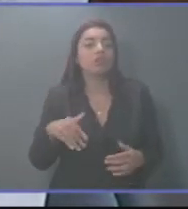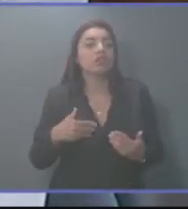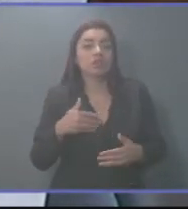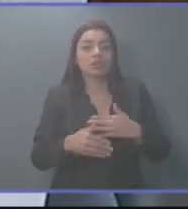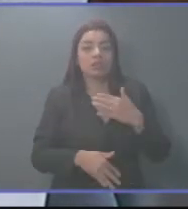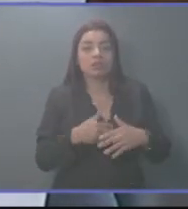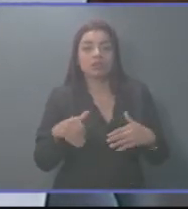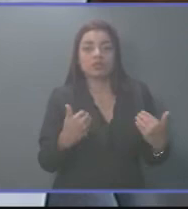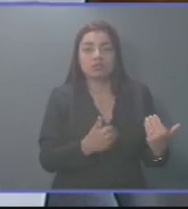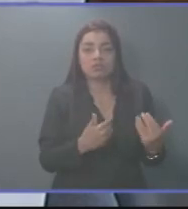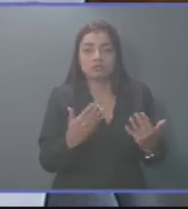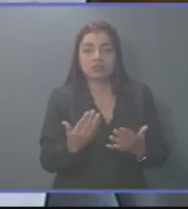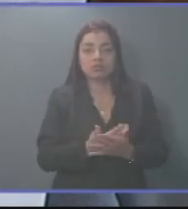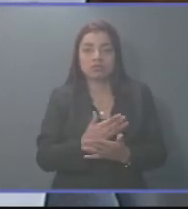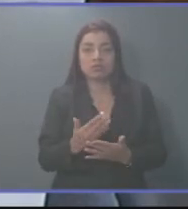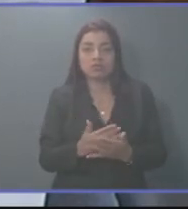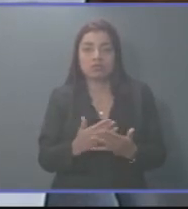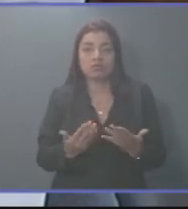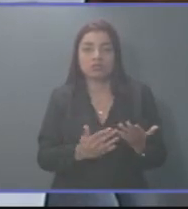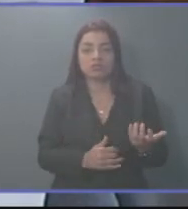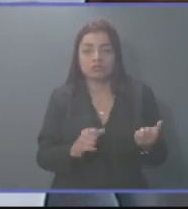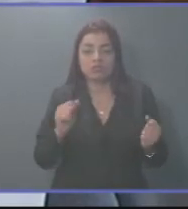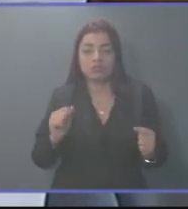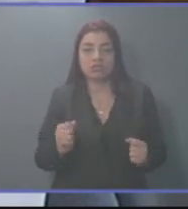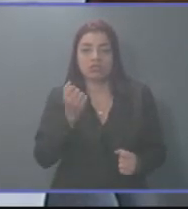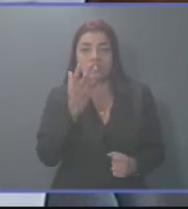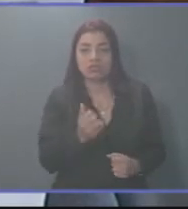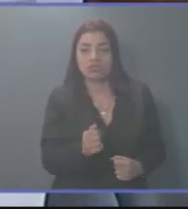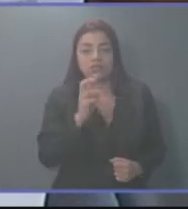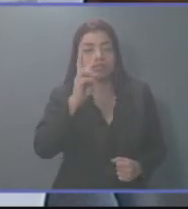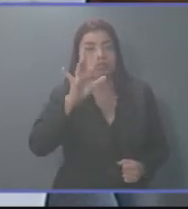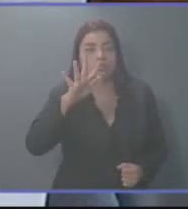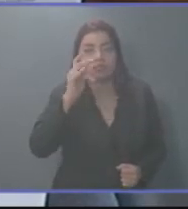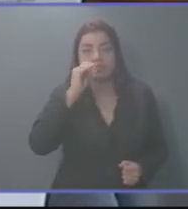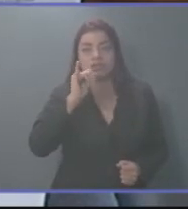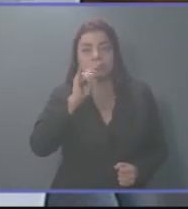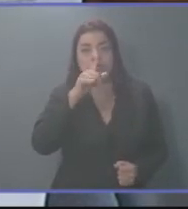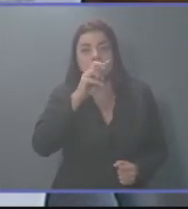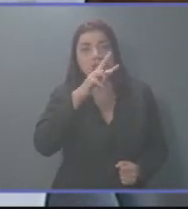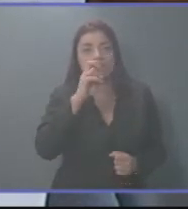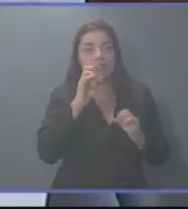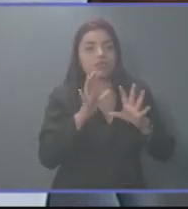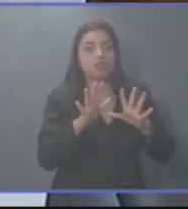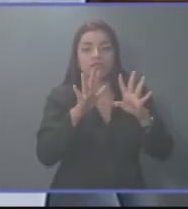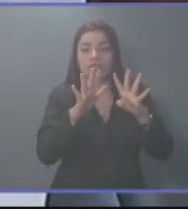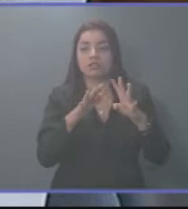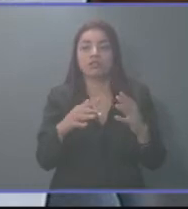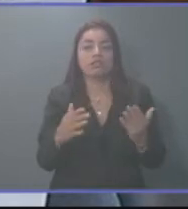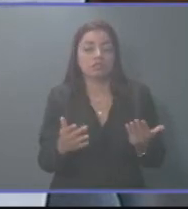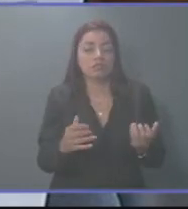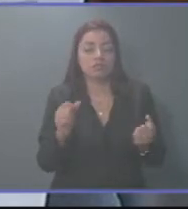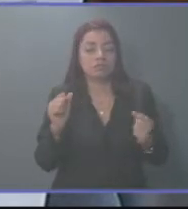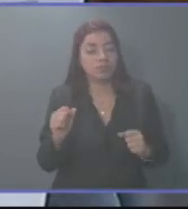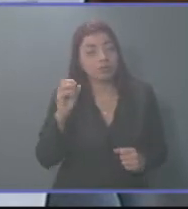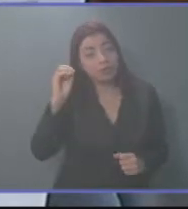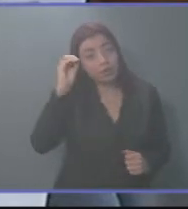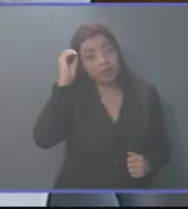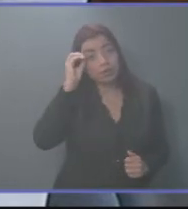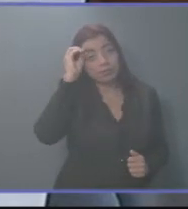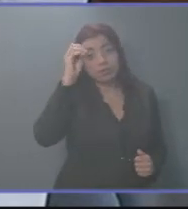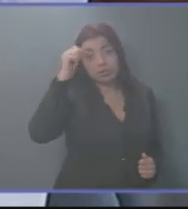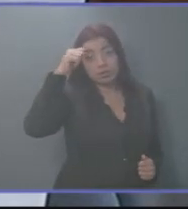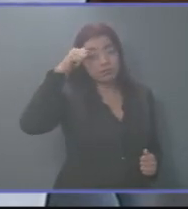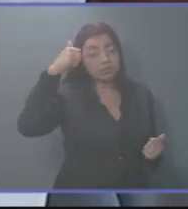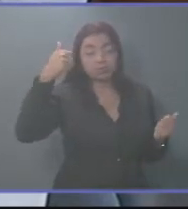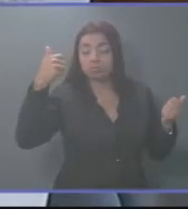mérito objeto de estudio, quien con fecha 25 de julio de 2019 remite la opinión desfavorable